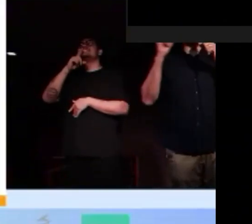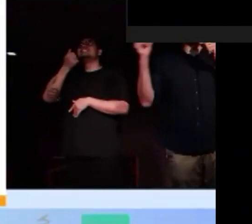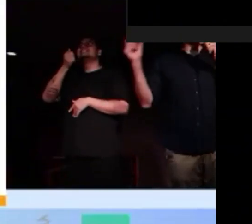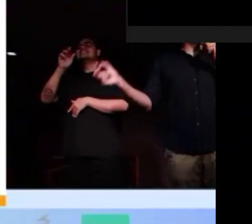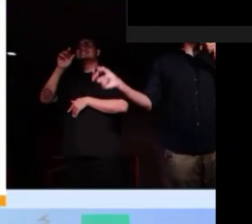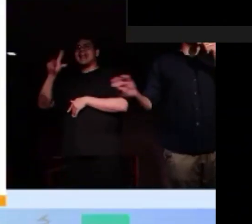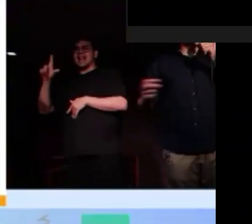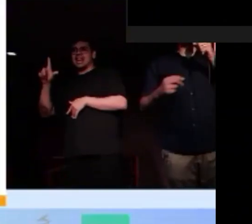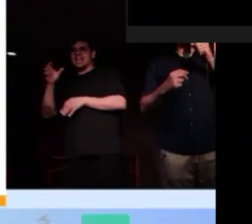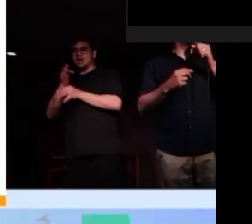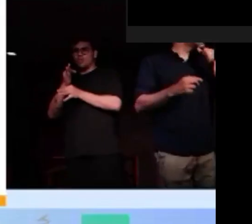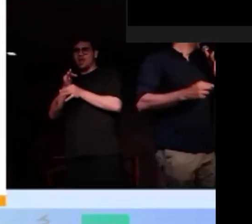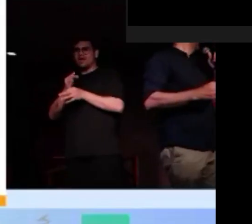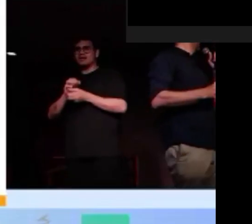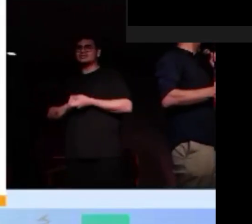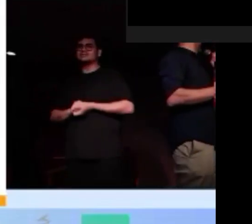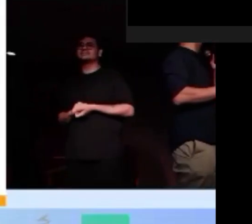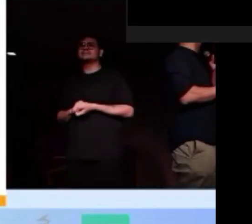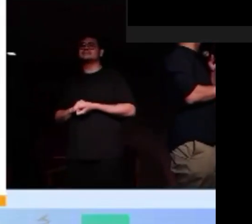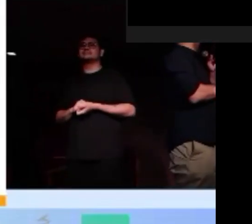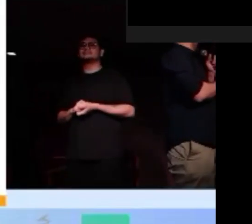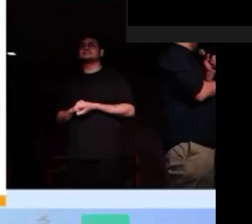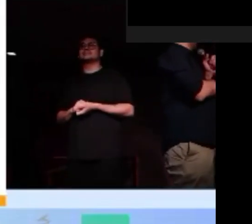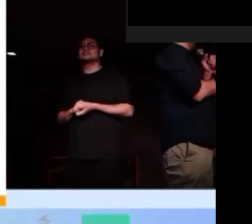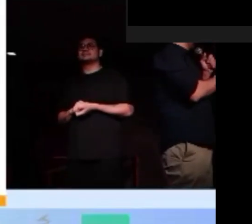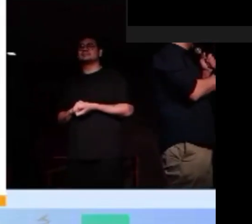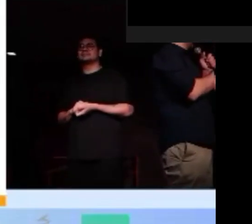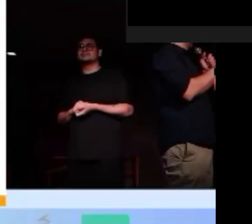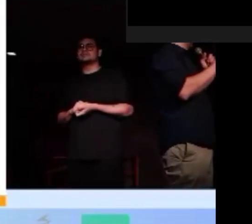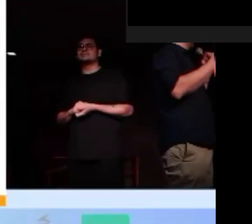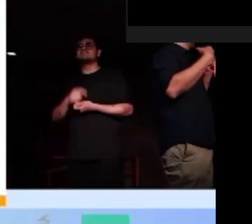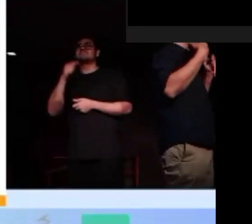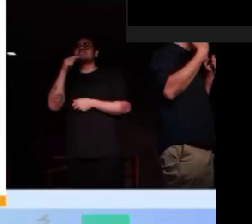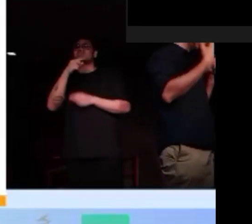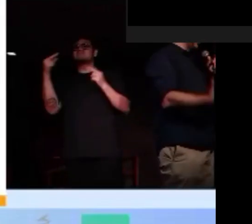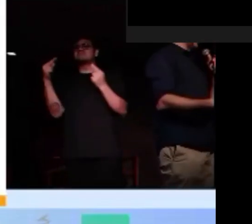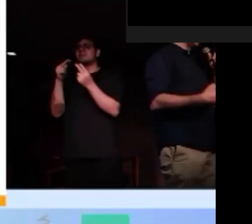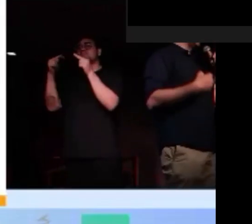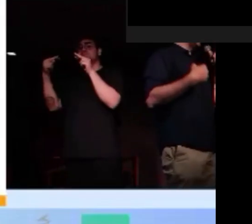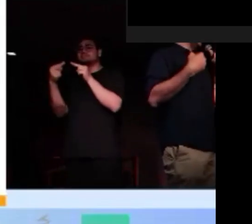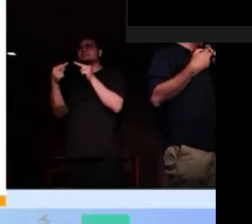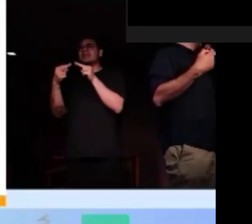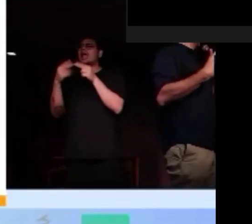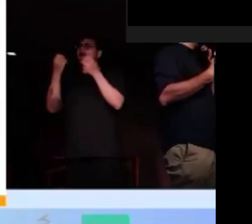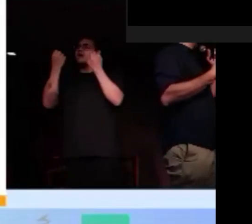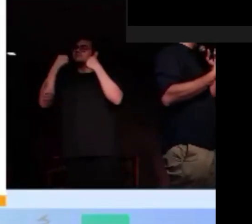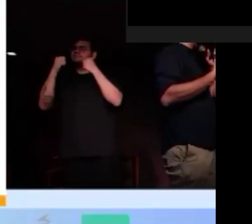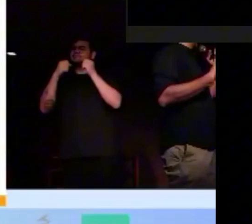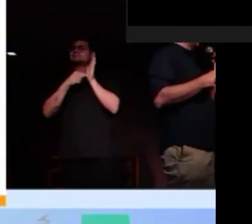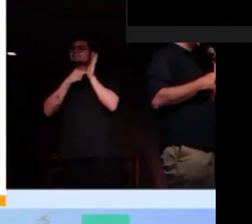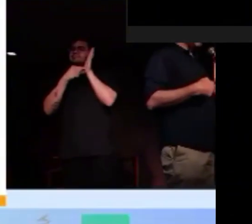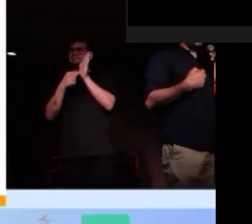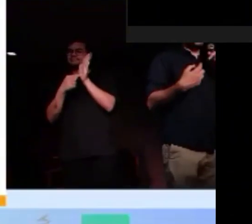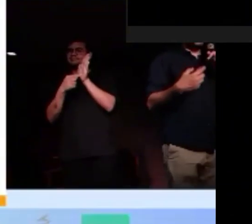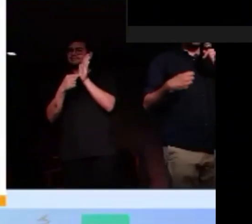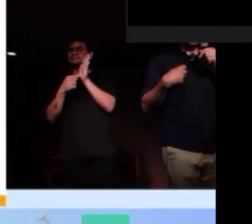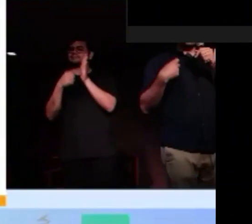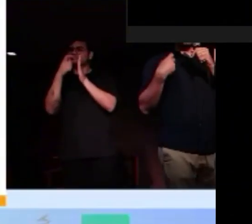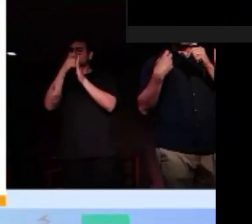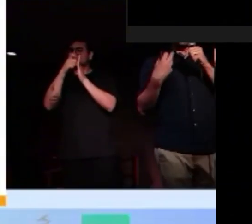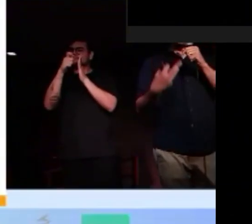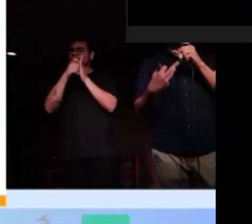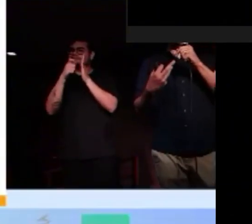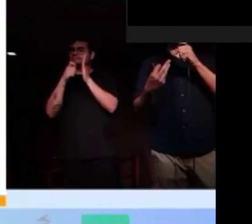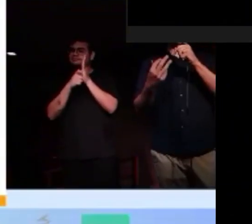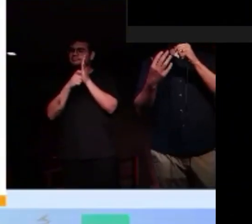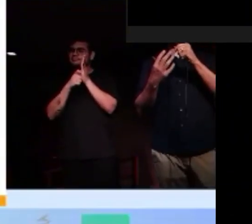mesa colaborativa. Nos encontramos con ellos, planteamos la actividad, hicimos un primer borrador de la guía